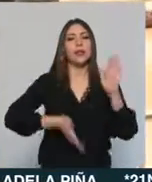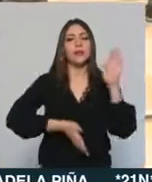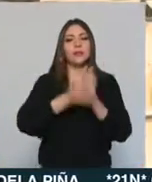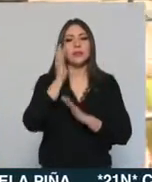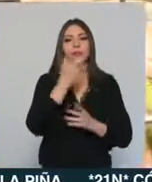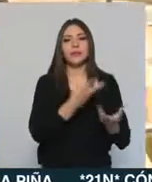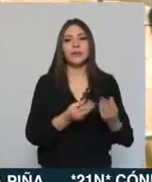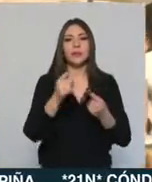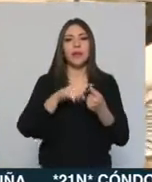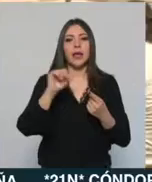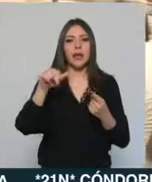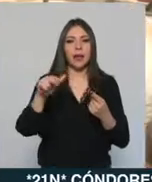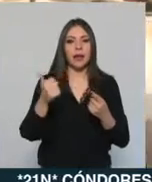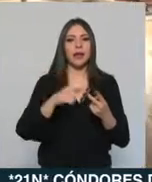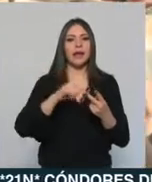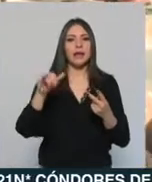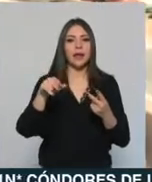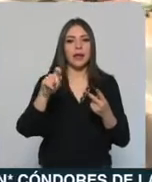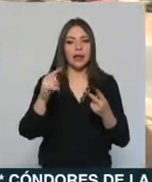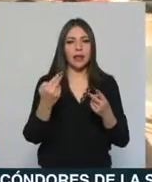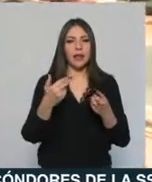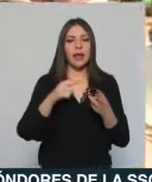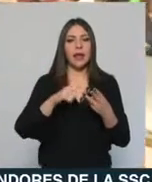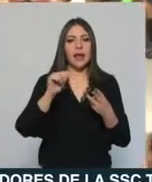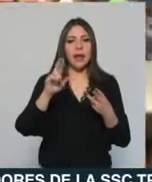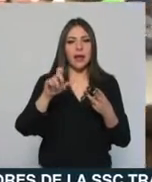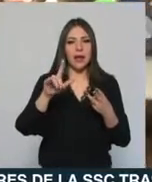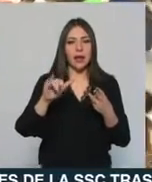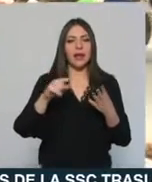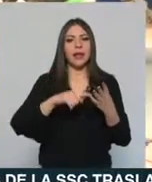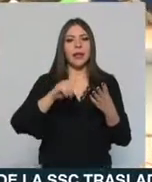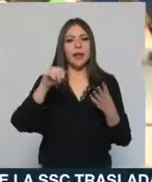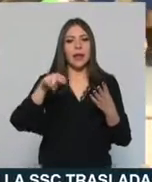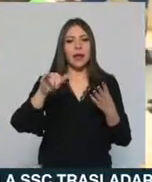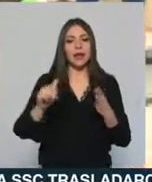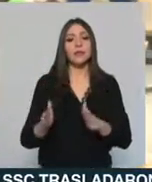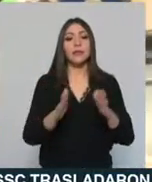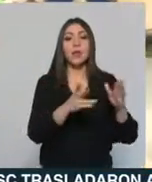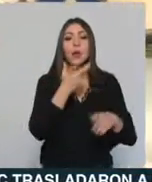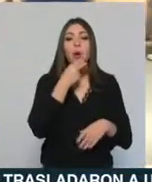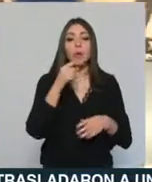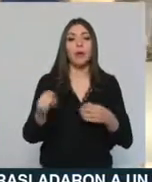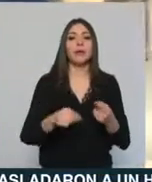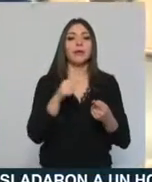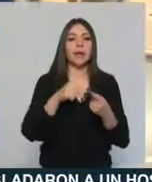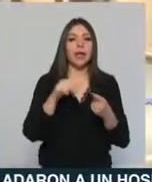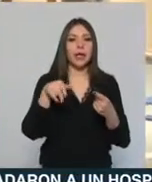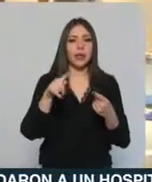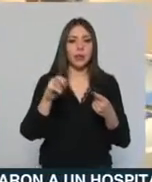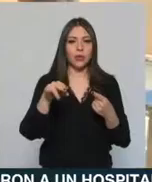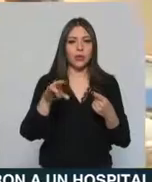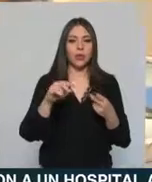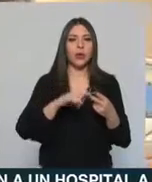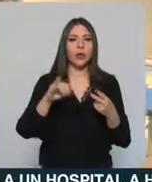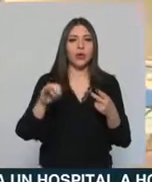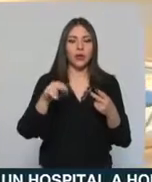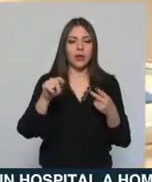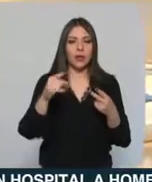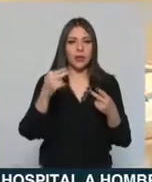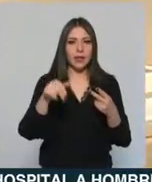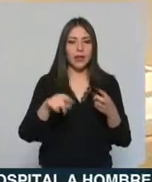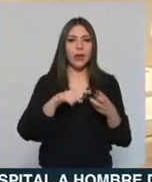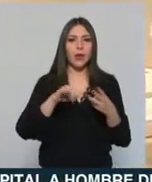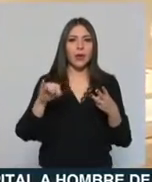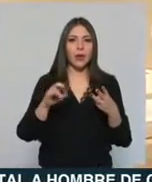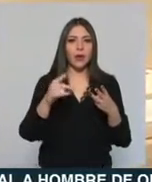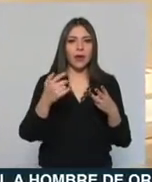Ana Gabriela López, Janet Gómez, Arely Fuentes y Tania Mascorro, mientras que en la rama varonil estarán Antonio Vázquez, Jonathan Muñoz, Jorge